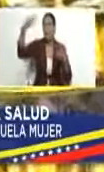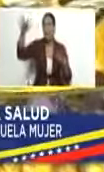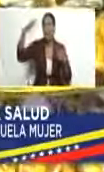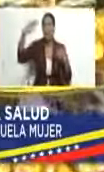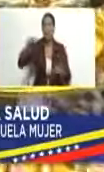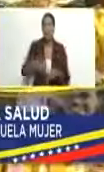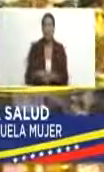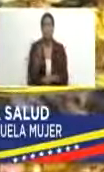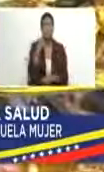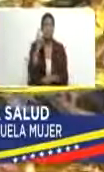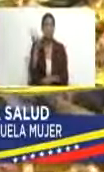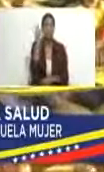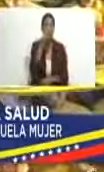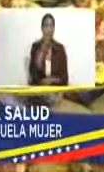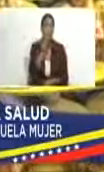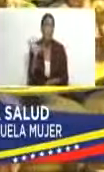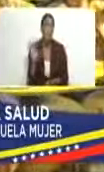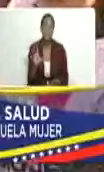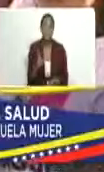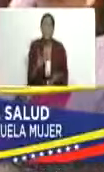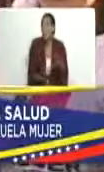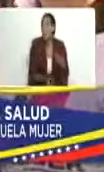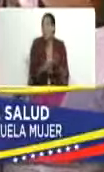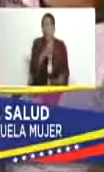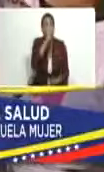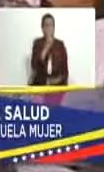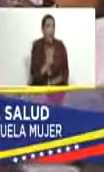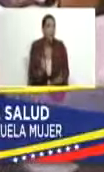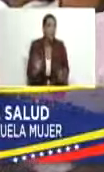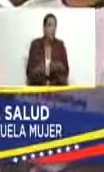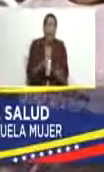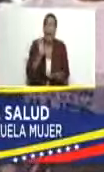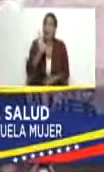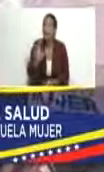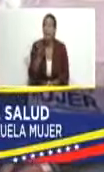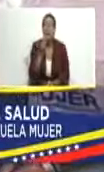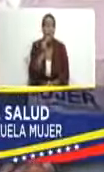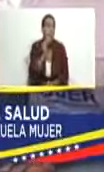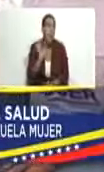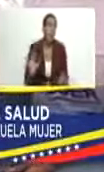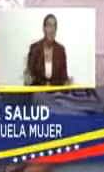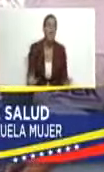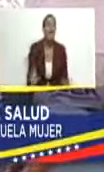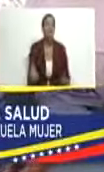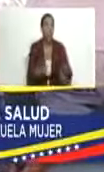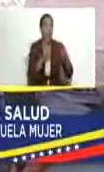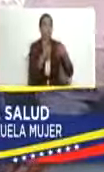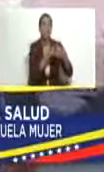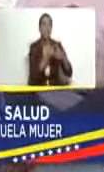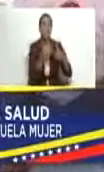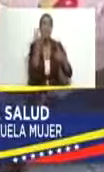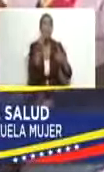Porque las mujeres son muchachas en todas las edades, chicos. Así lo decreto en el vértice número uno.